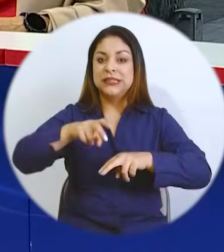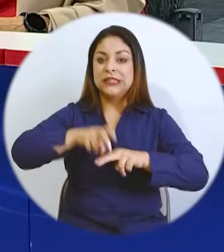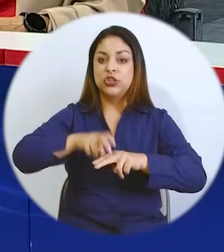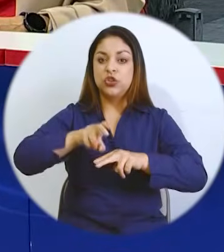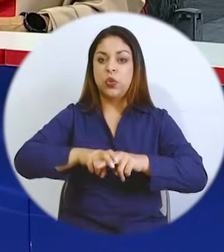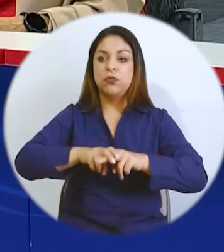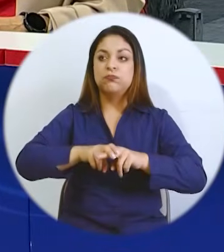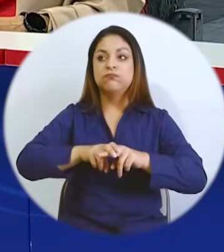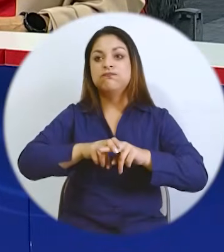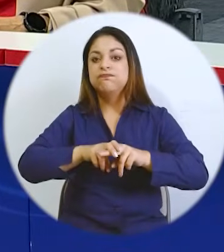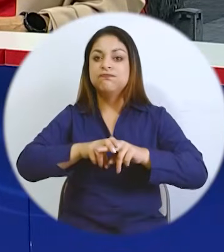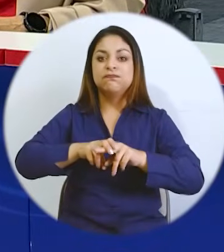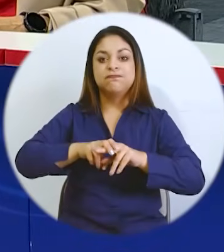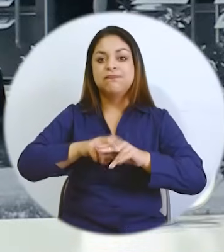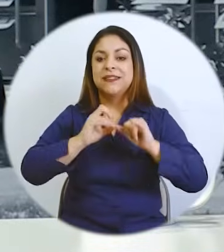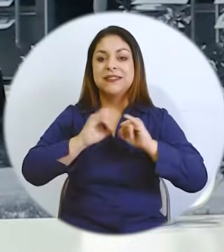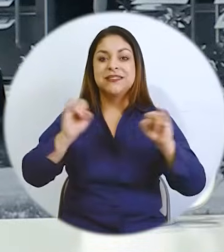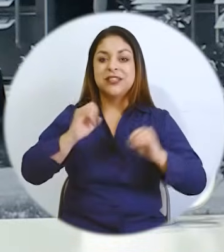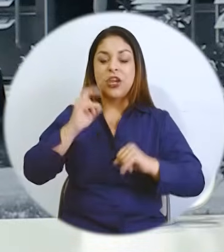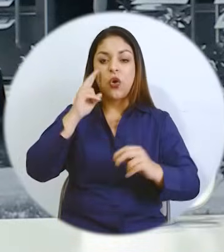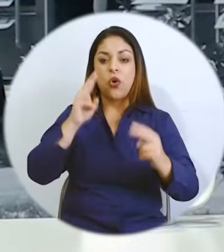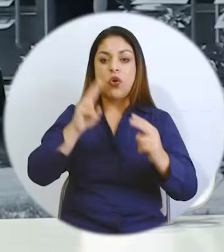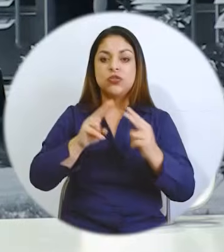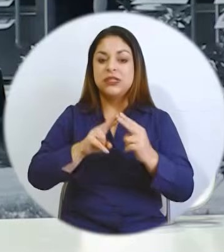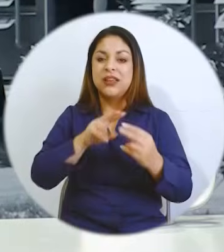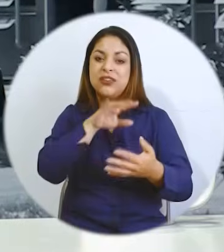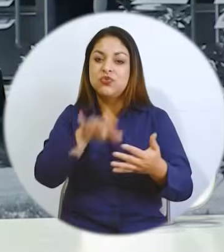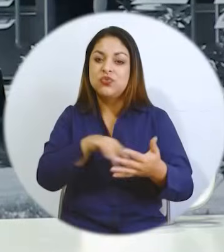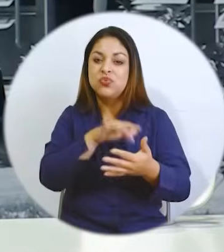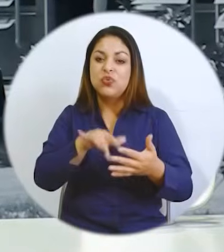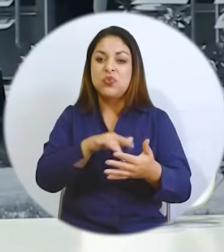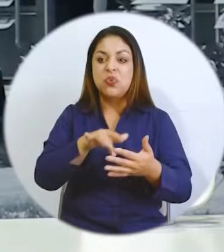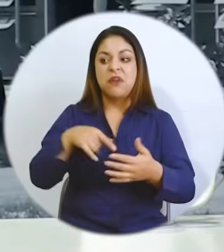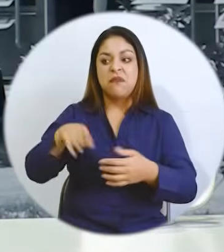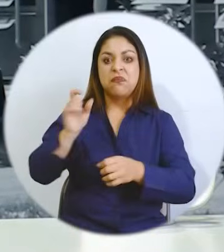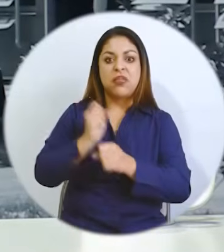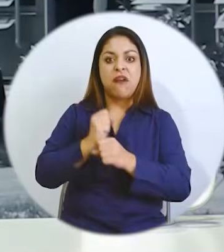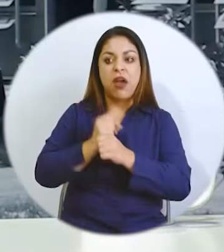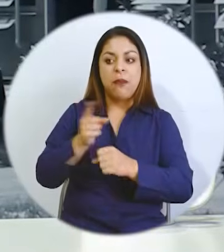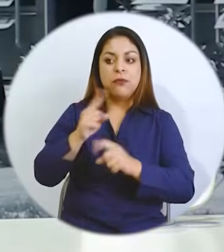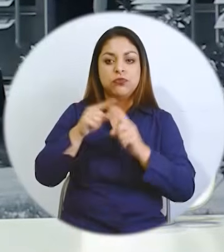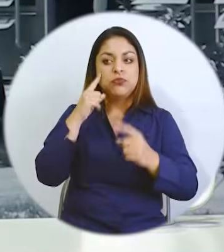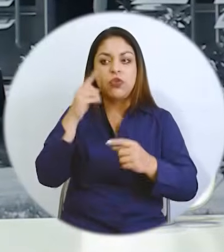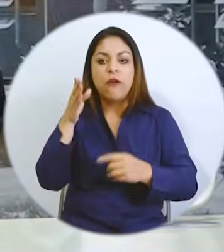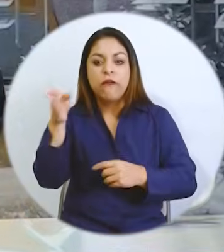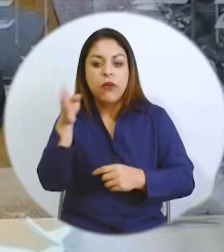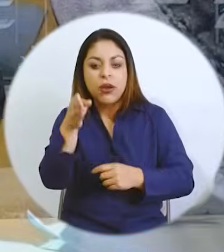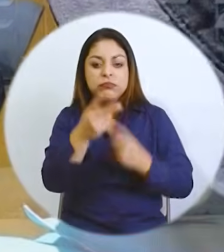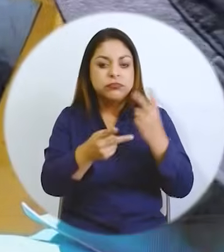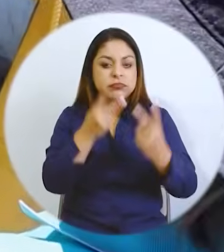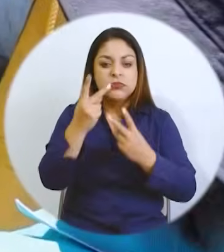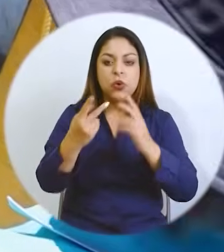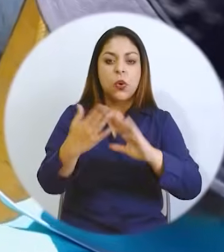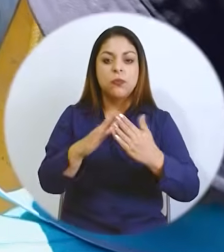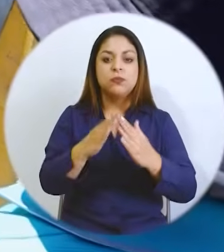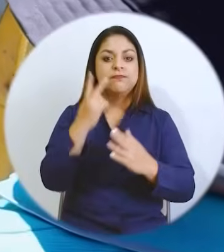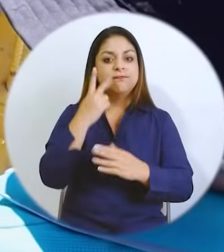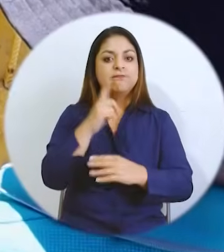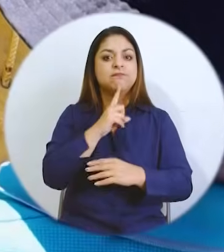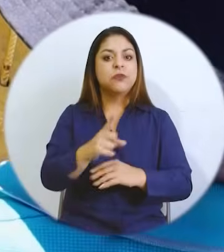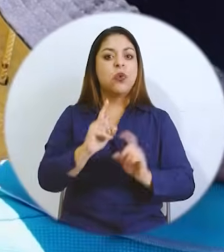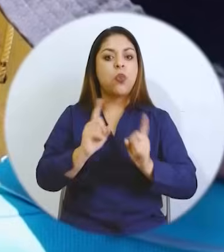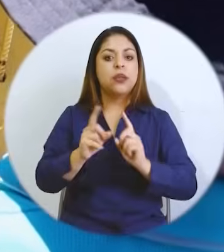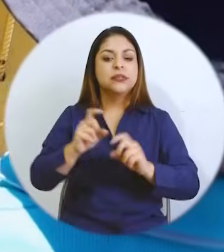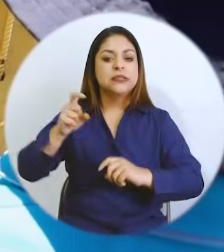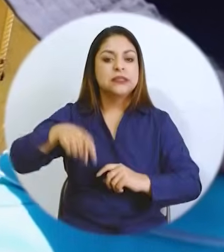sentó en un escritorio sin conocer el estudio, digamos, de campo, de ir y visitar comunidades y ver que realmente